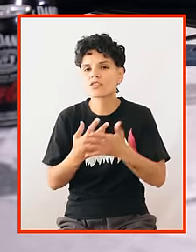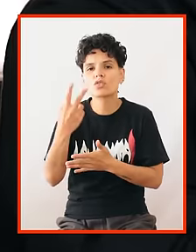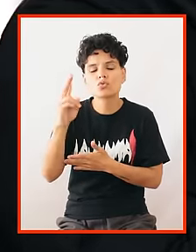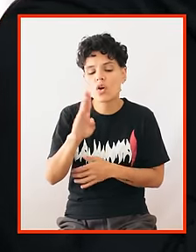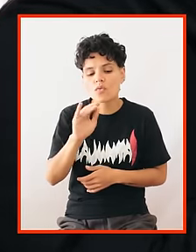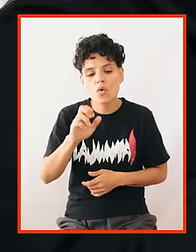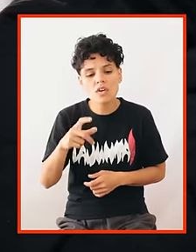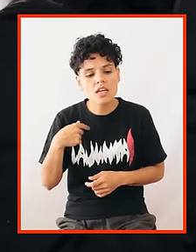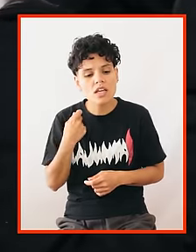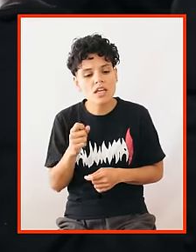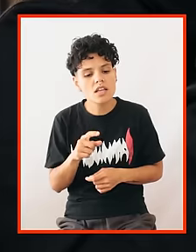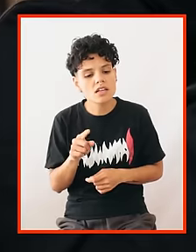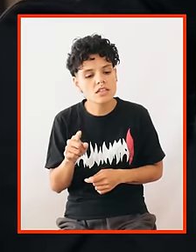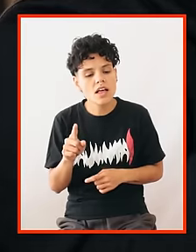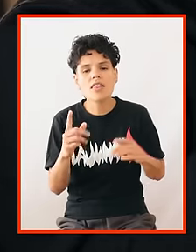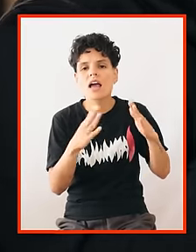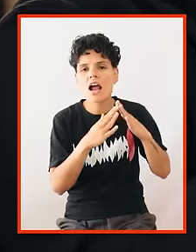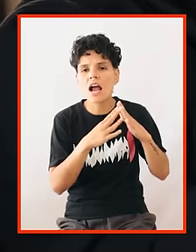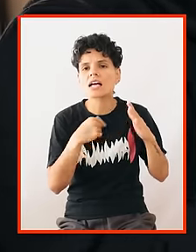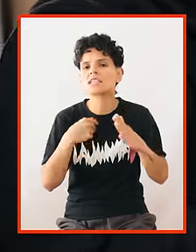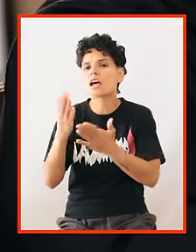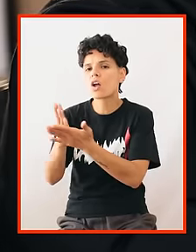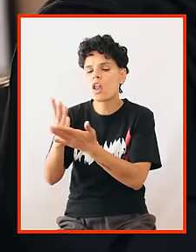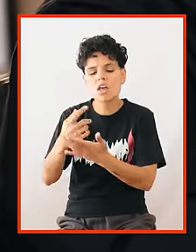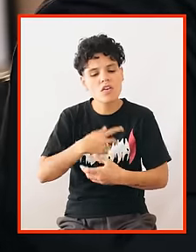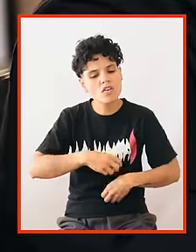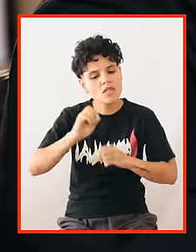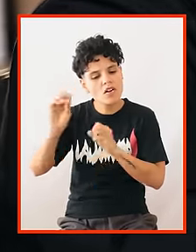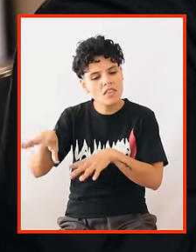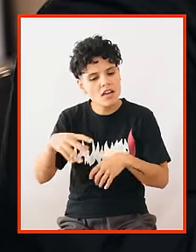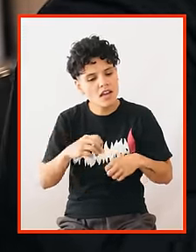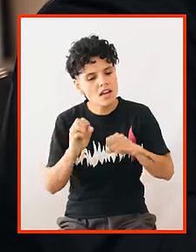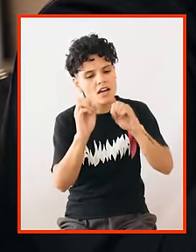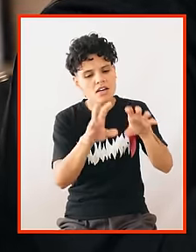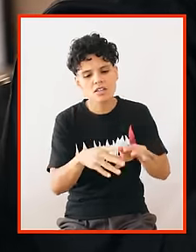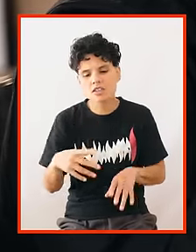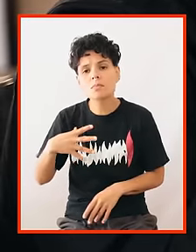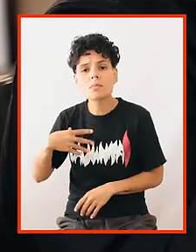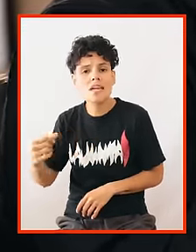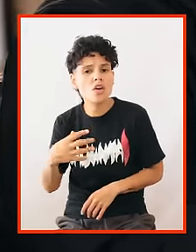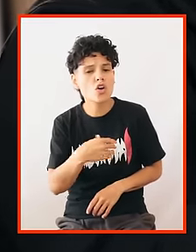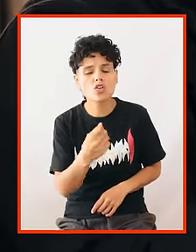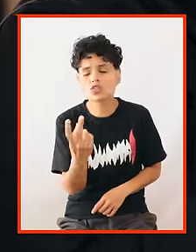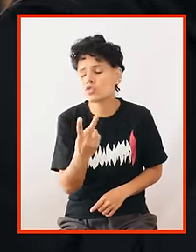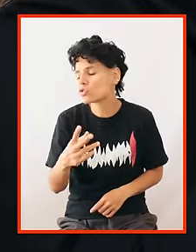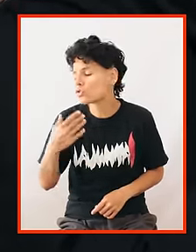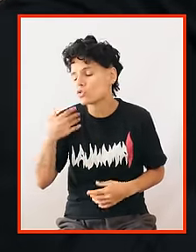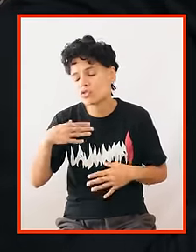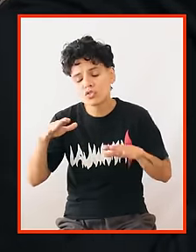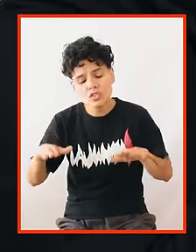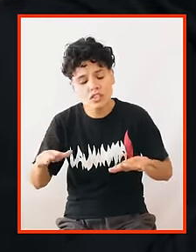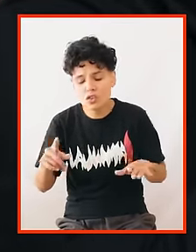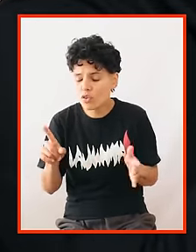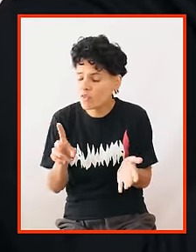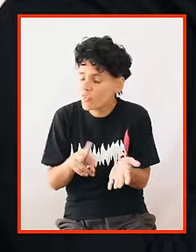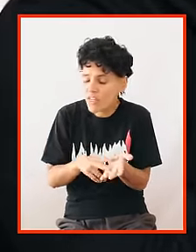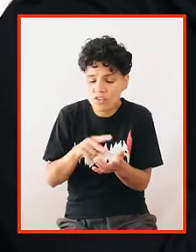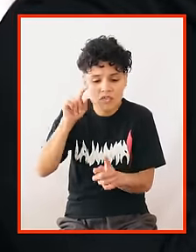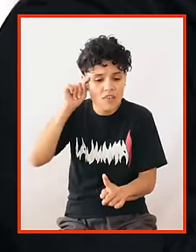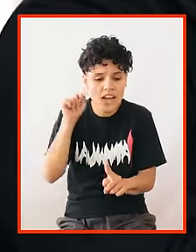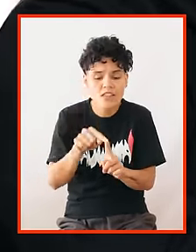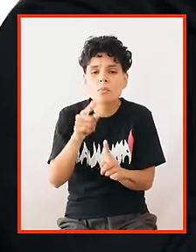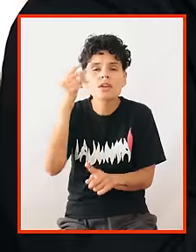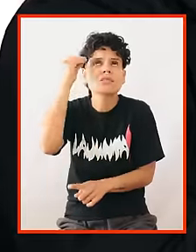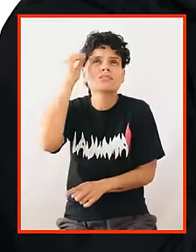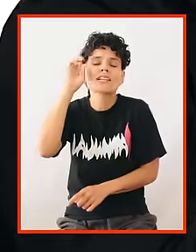canciones, y nos íbamos con los buques desde la casa hasta el colegio. Mis dos hijos son chicos, pero son fanáticos porque solo